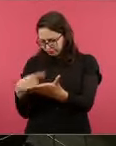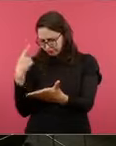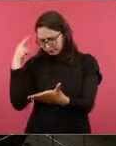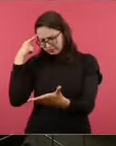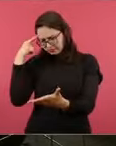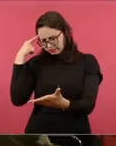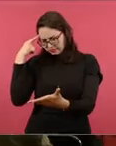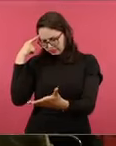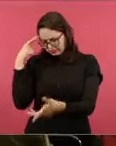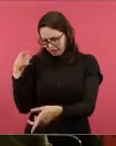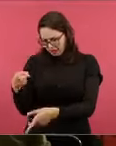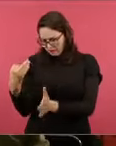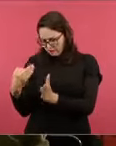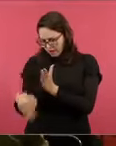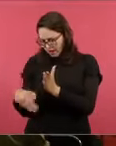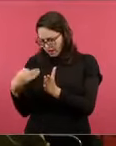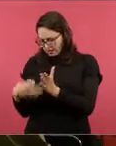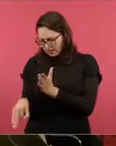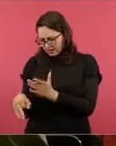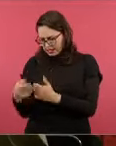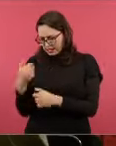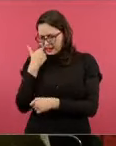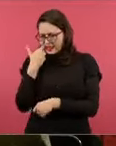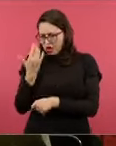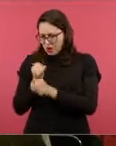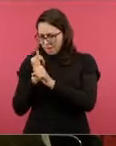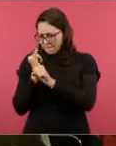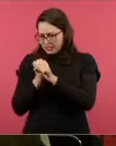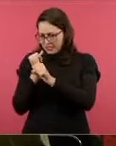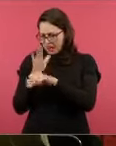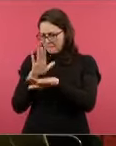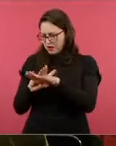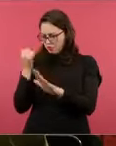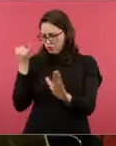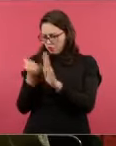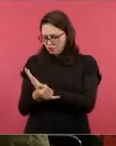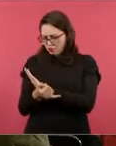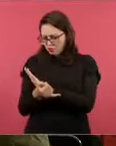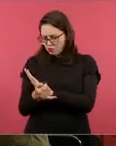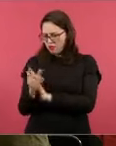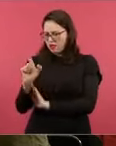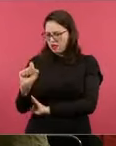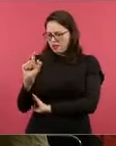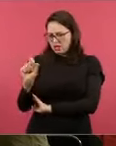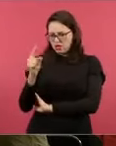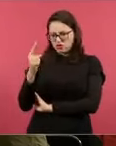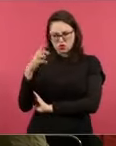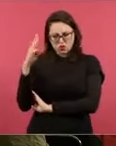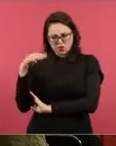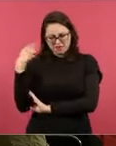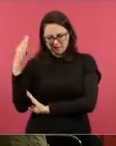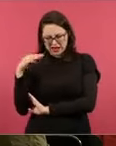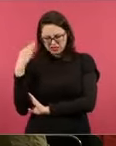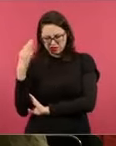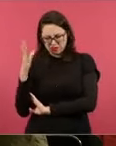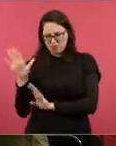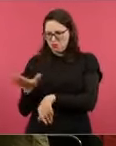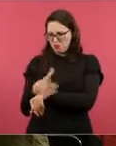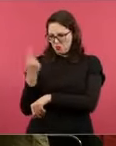repente resulta que es el 21 de marzo, Ay, pues ¿quién fue? Vamos a